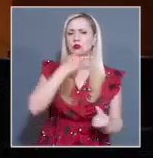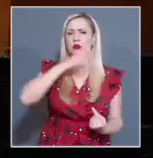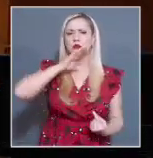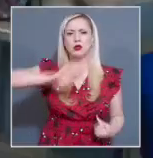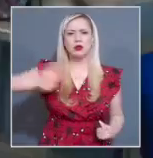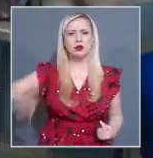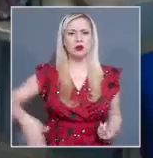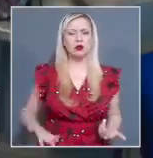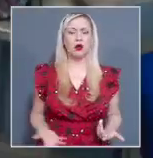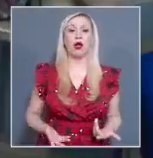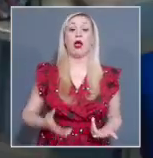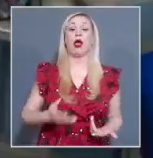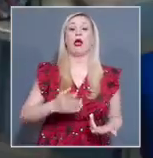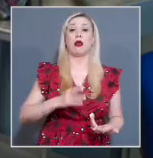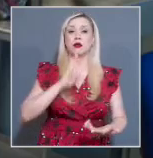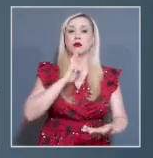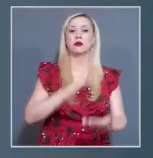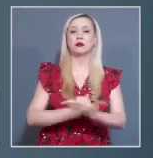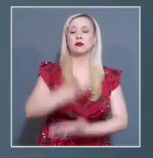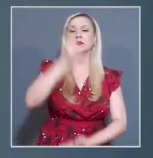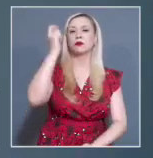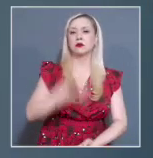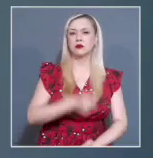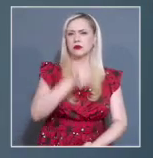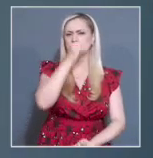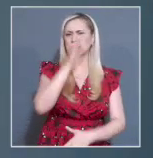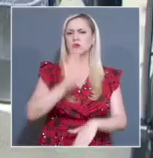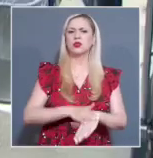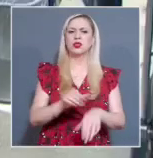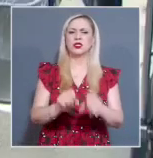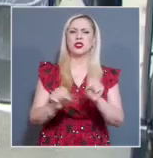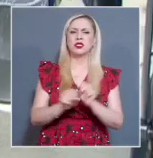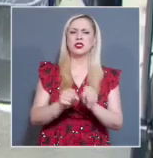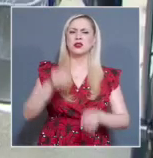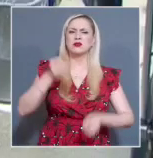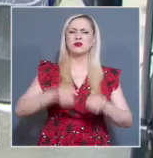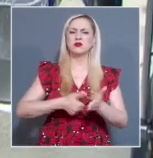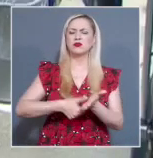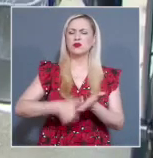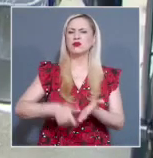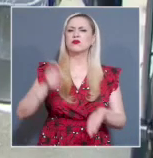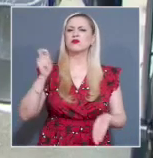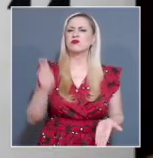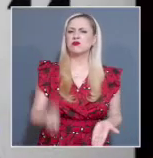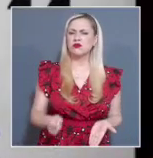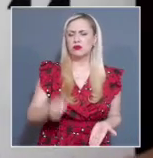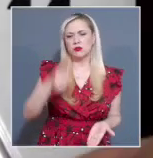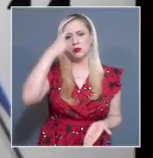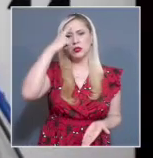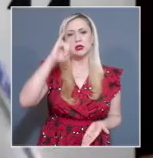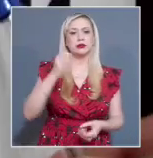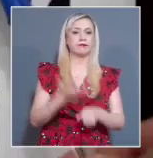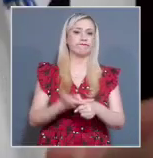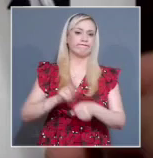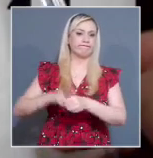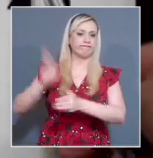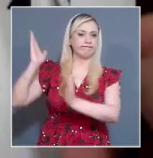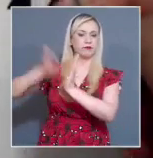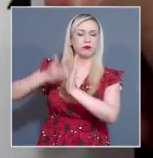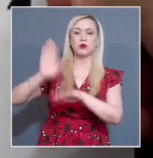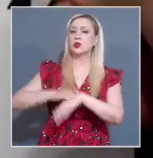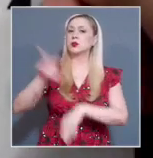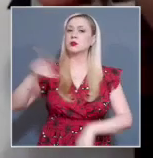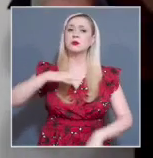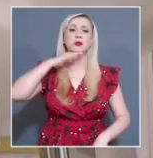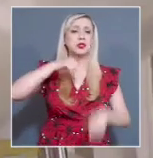se impugnó que una sala civil absolviera a un hospital en un juicio de responsabilidad civil por negligencia médica